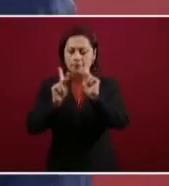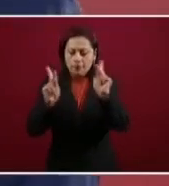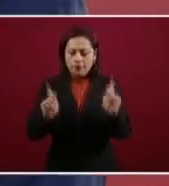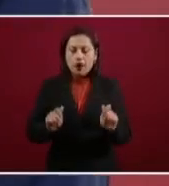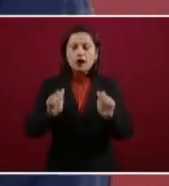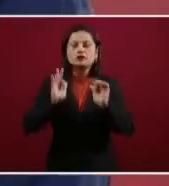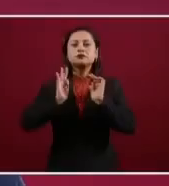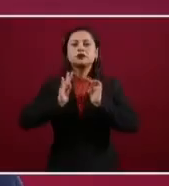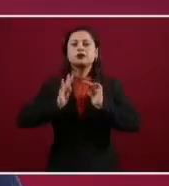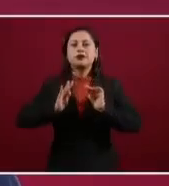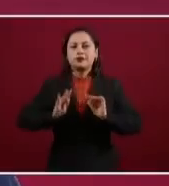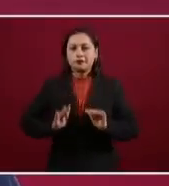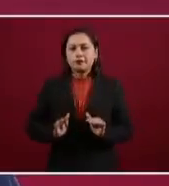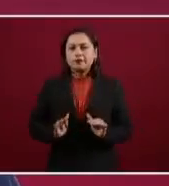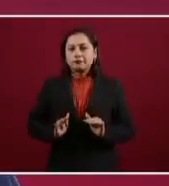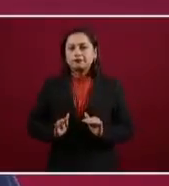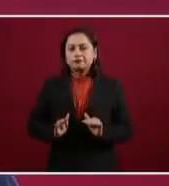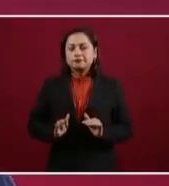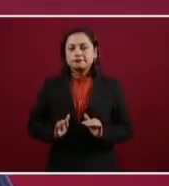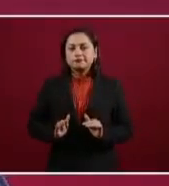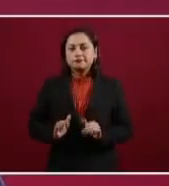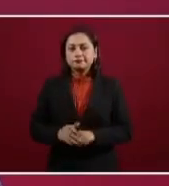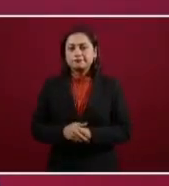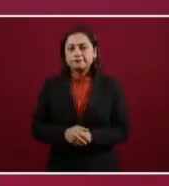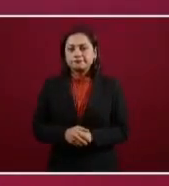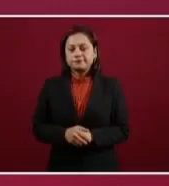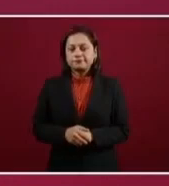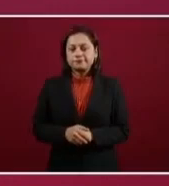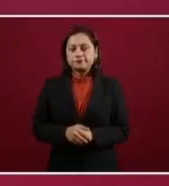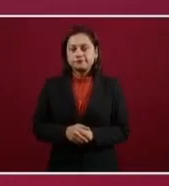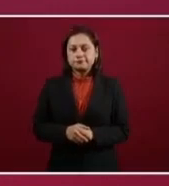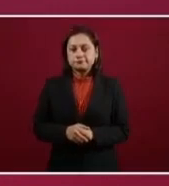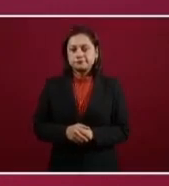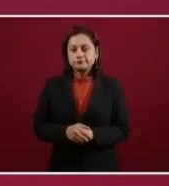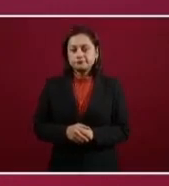estos casos d